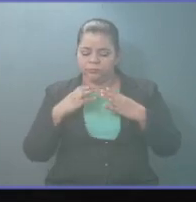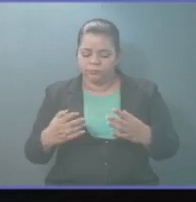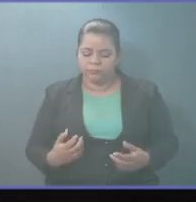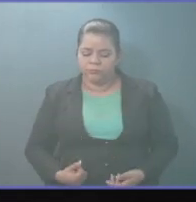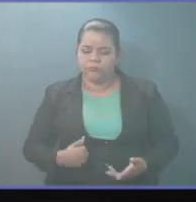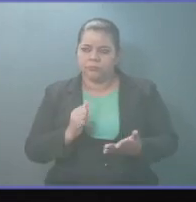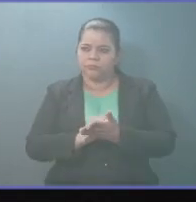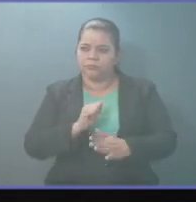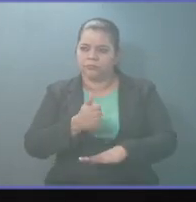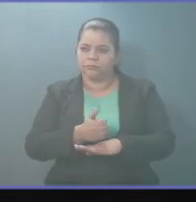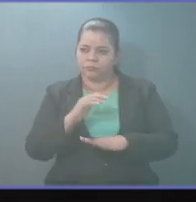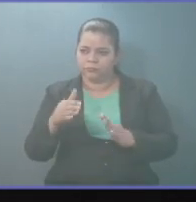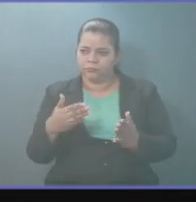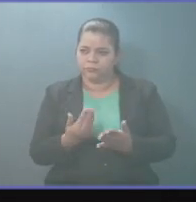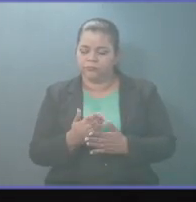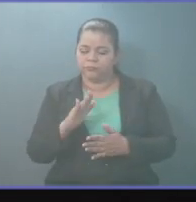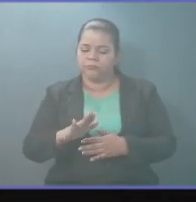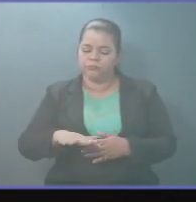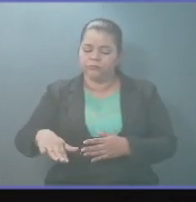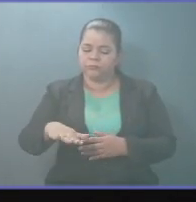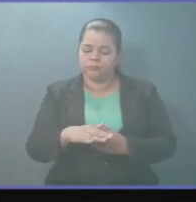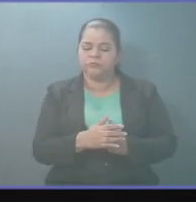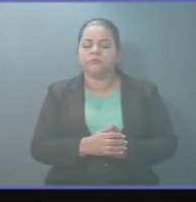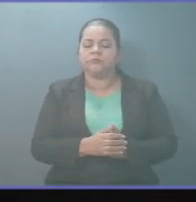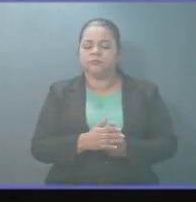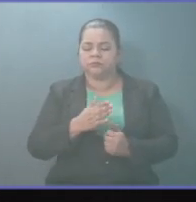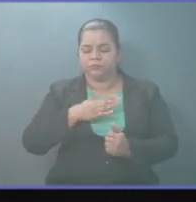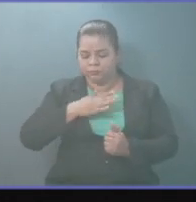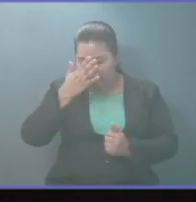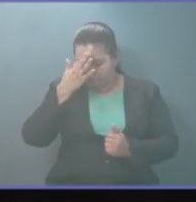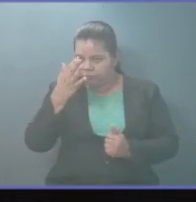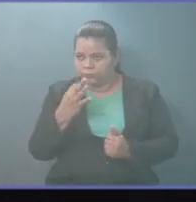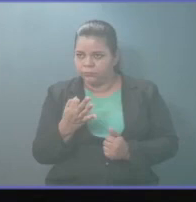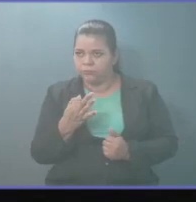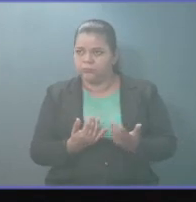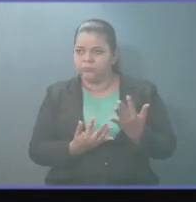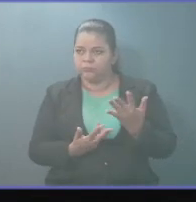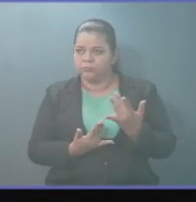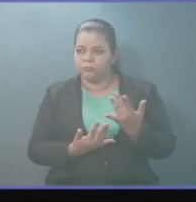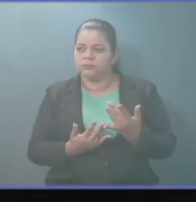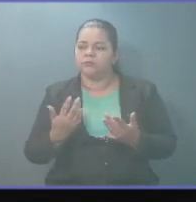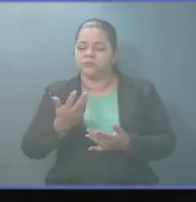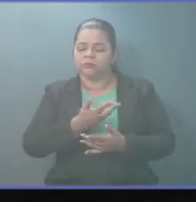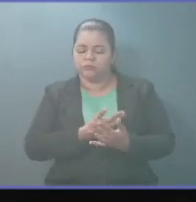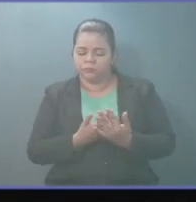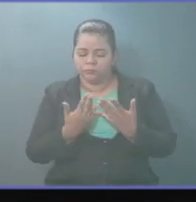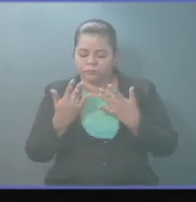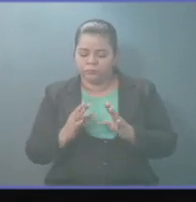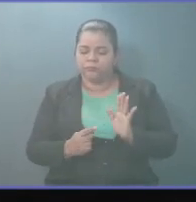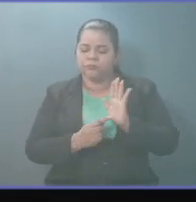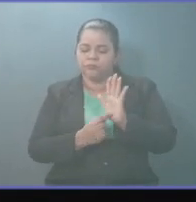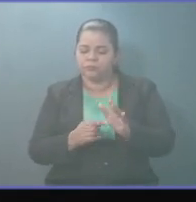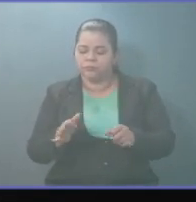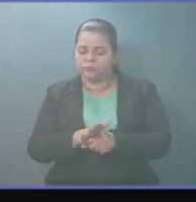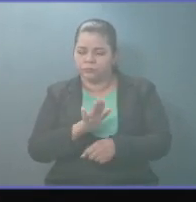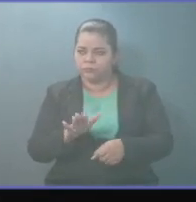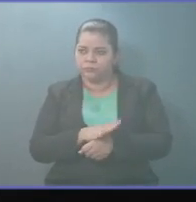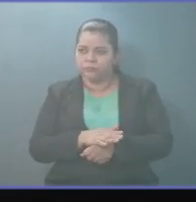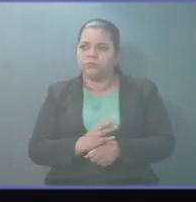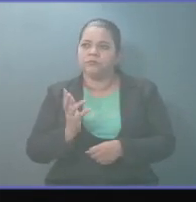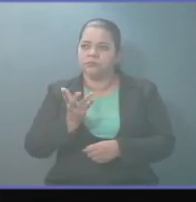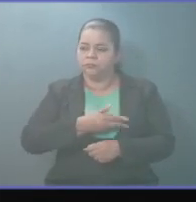que usted ya ha citado muy bien, presidente. Así que creemos que es importante, urgente. Las personas con